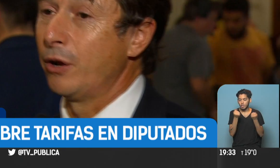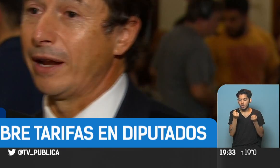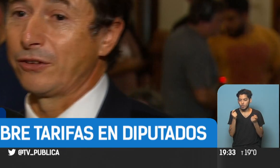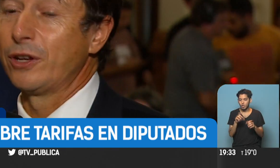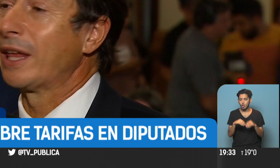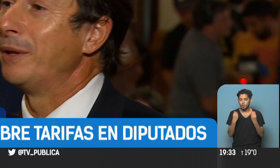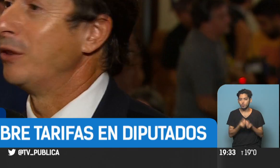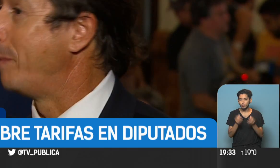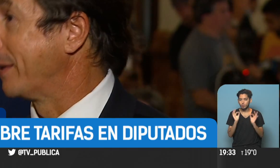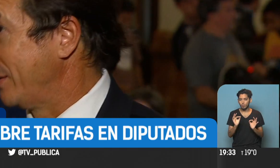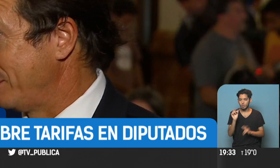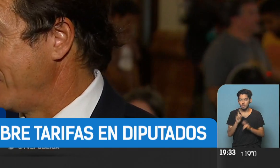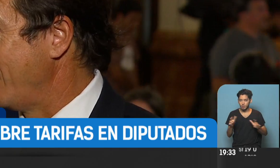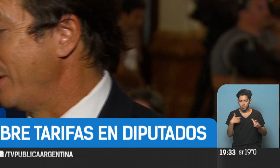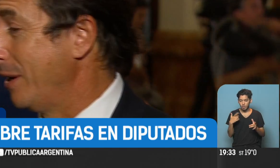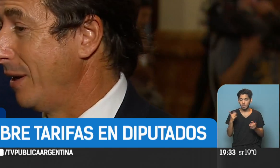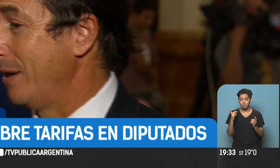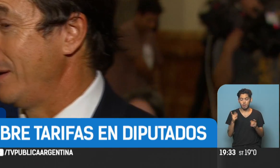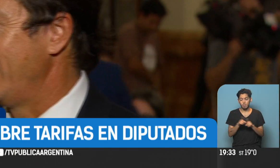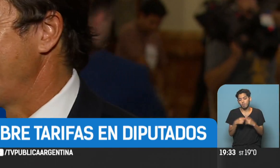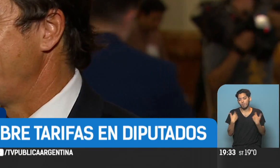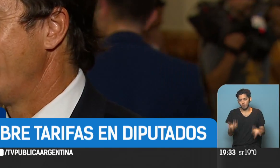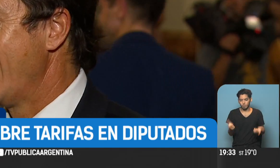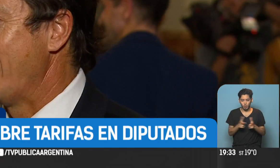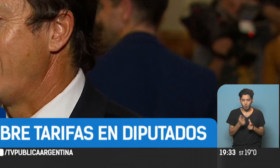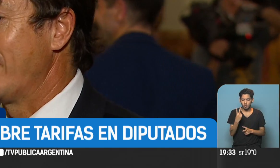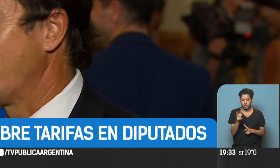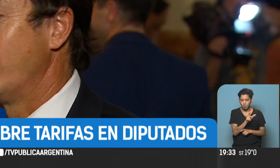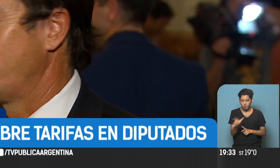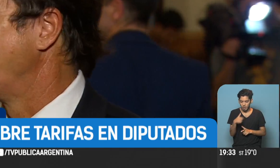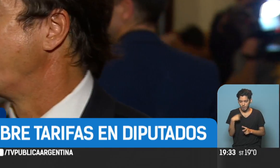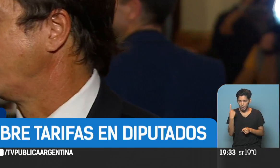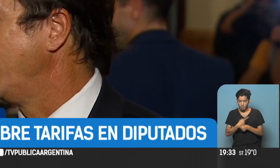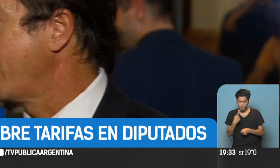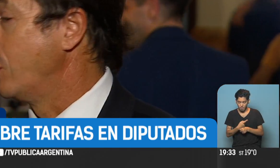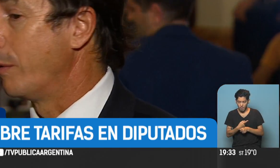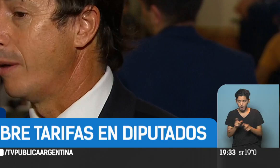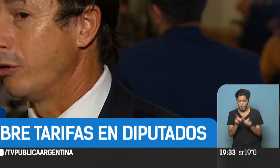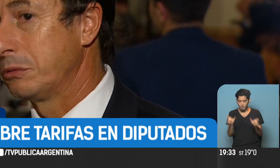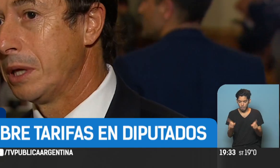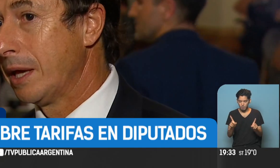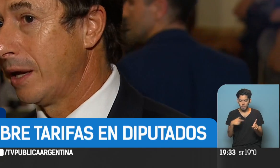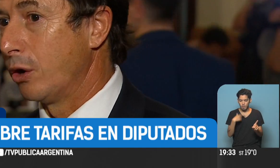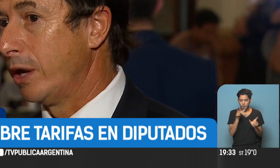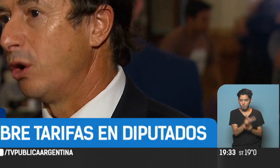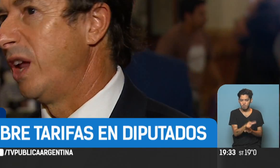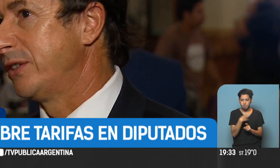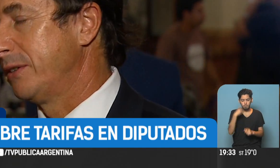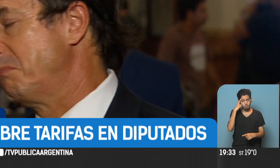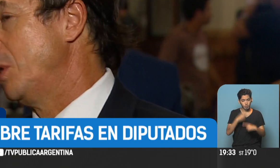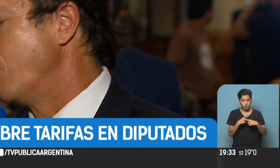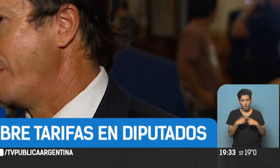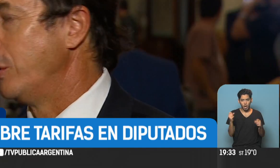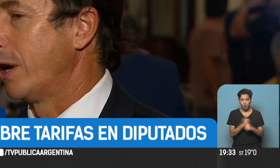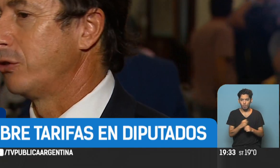Bueno, creo que la sesión hay que dividirla en dos partes, ¿no? La primera parte creo que es una sesión muy positiva, cuando aprobamos creo que dos